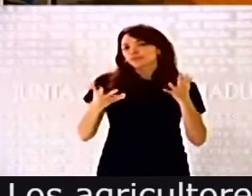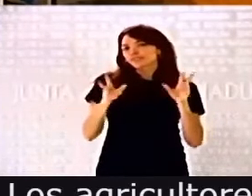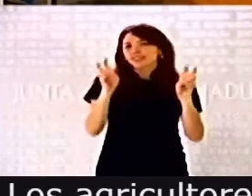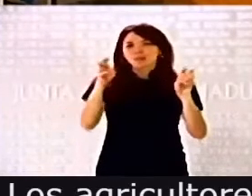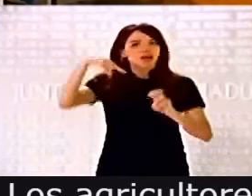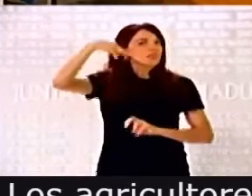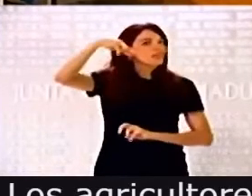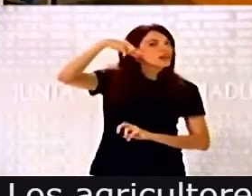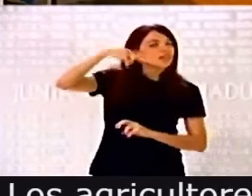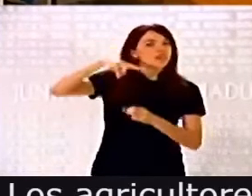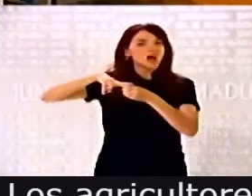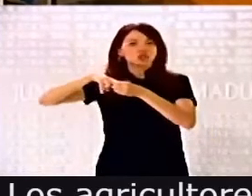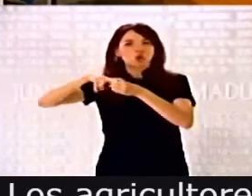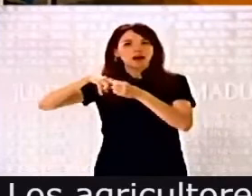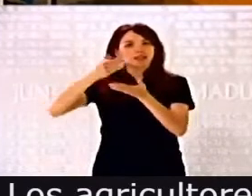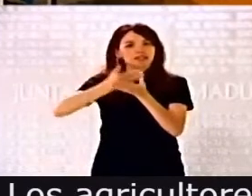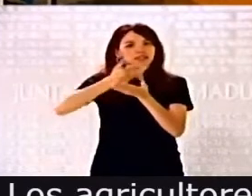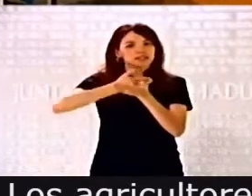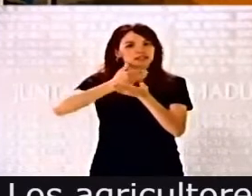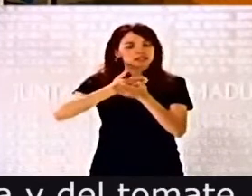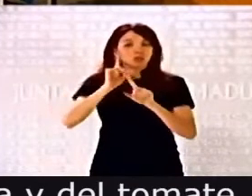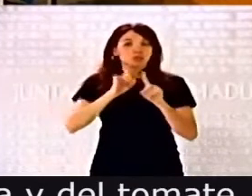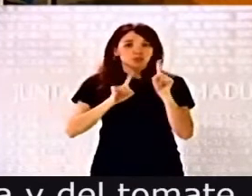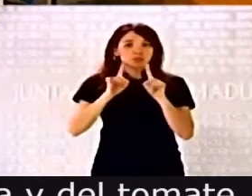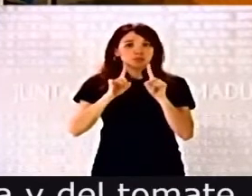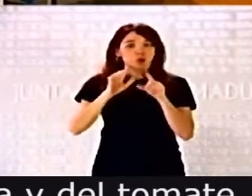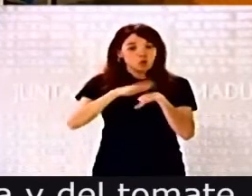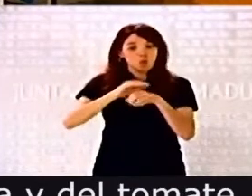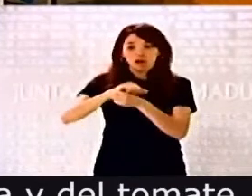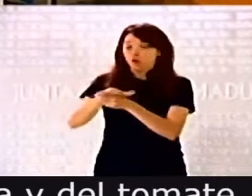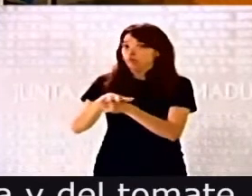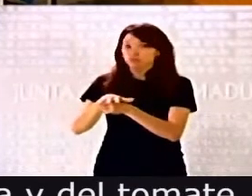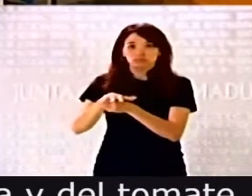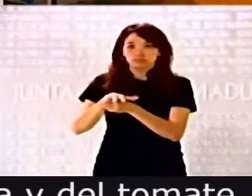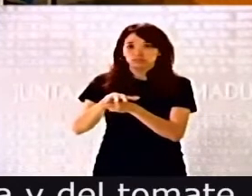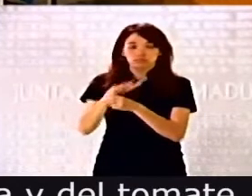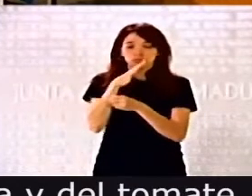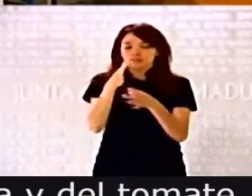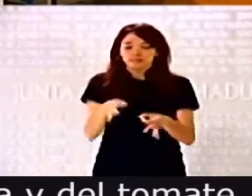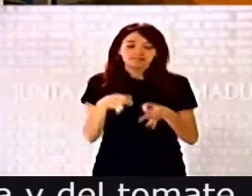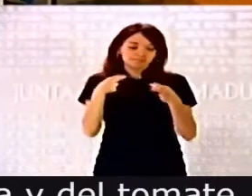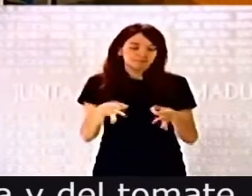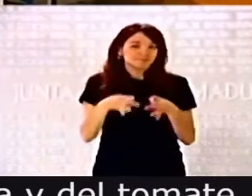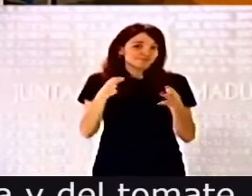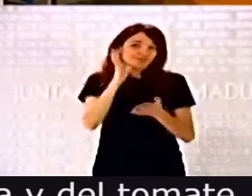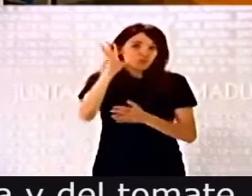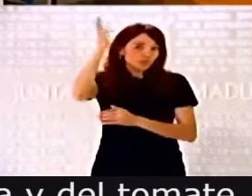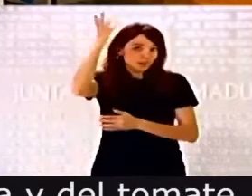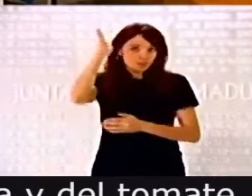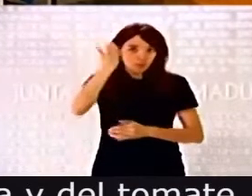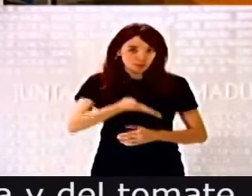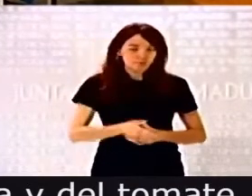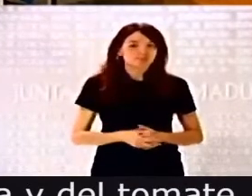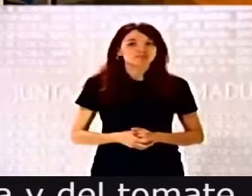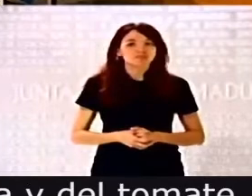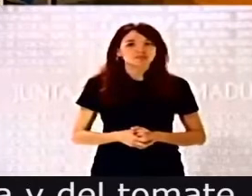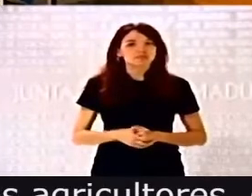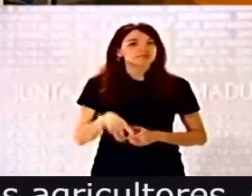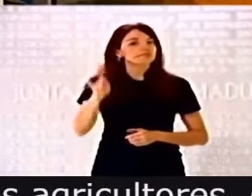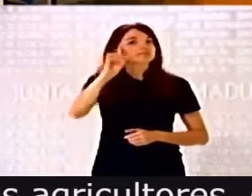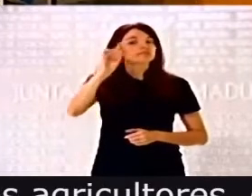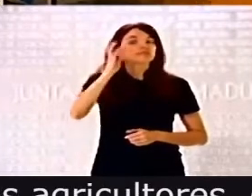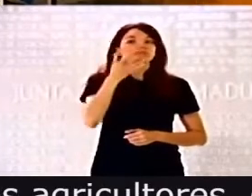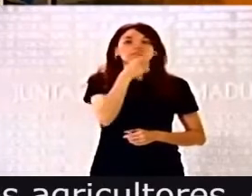cereza y del tomate, no por el COVID, sino por lo que afecta siempre a los agricultores, que es el tiempo. Entonces, no sé si